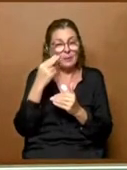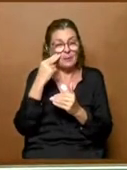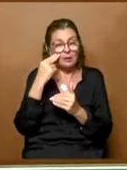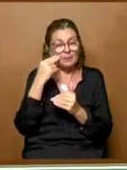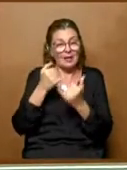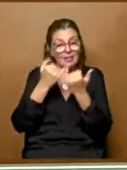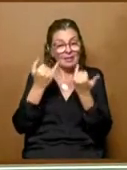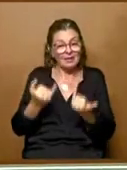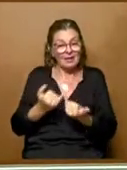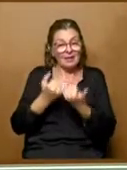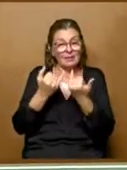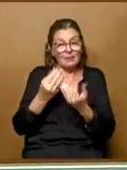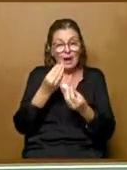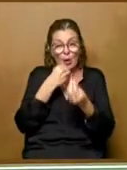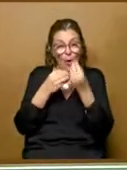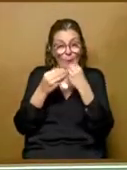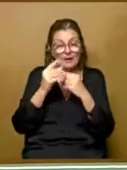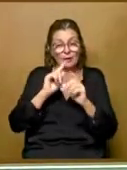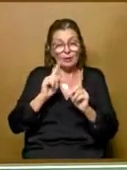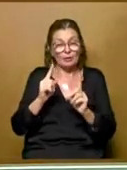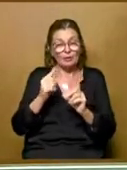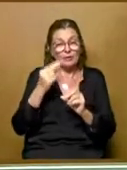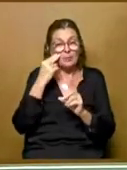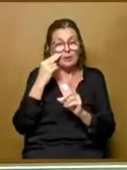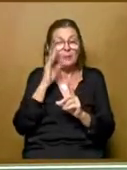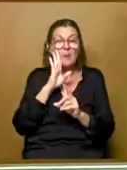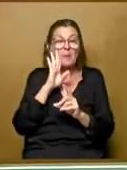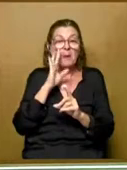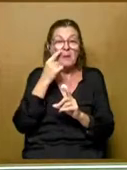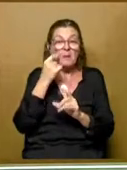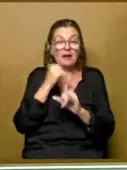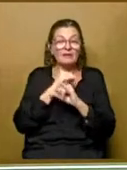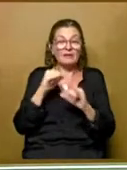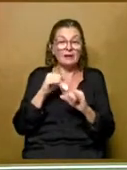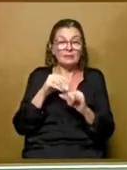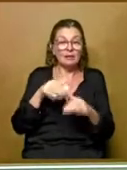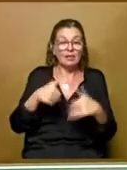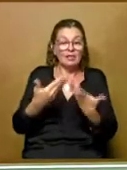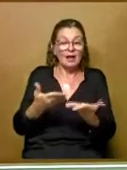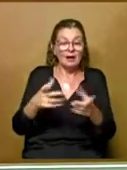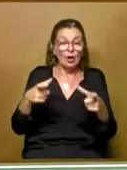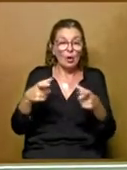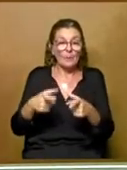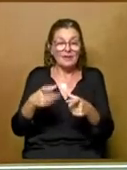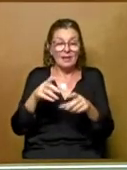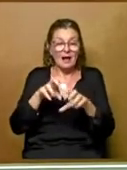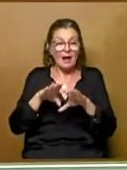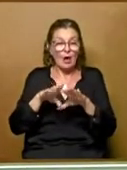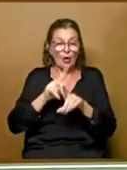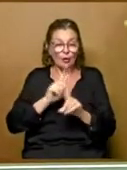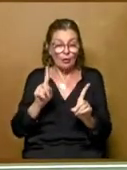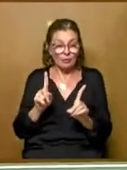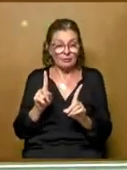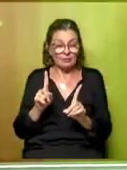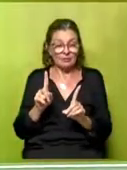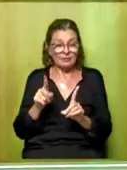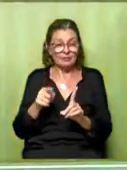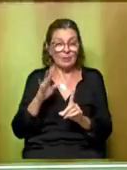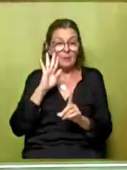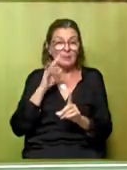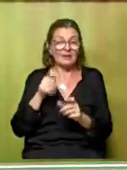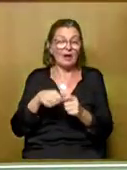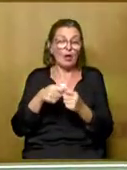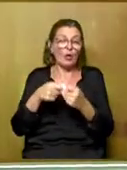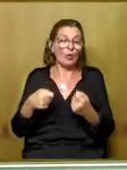diario es si van a comer o no? Si el problema de sus padres es al final del día si les van a poder servir o no un plato de comida en la mesa. Entonces me parece que si la conclusión